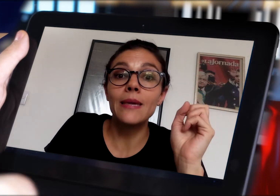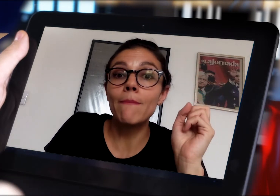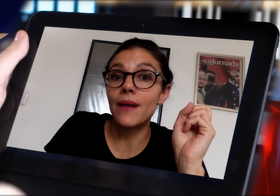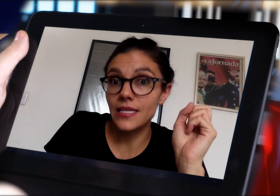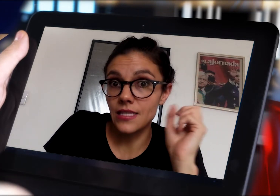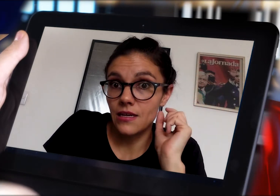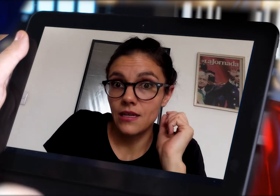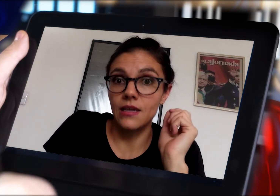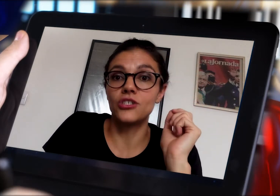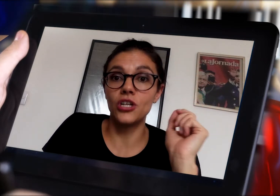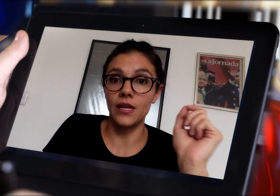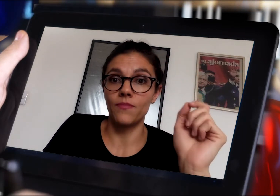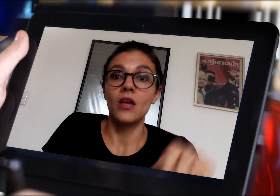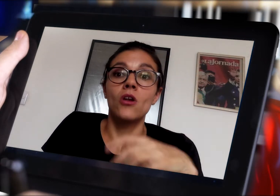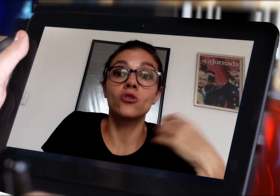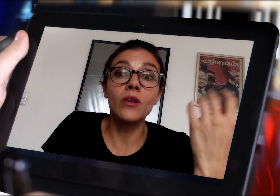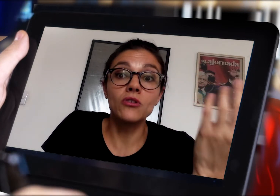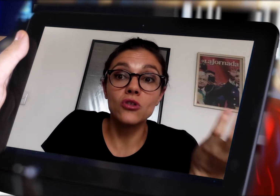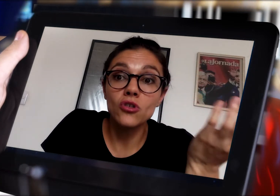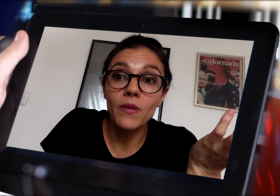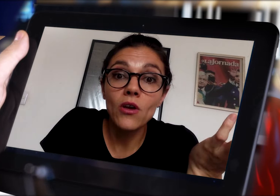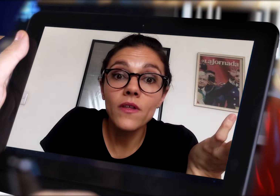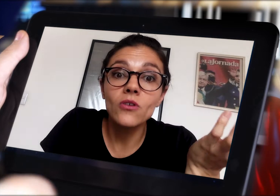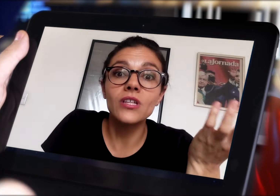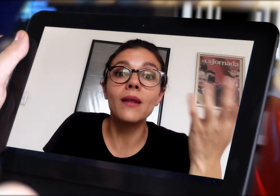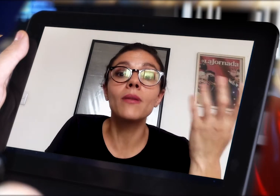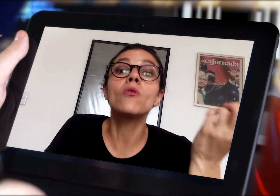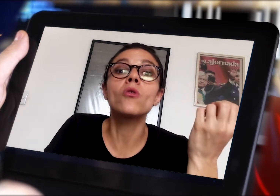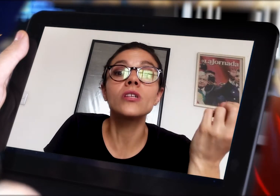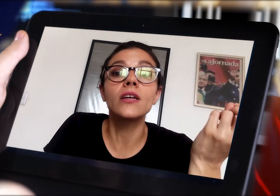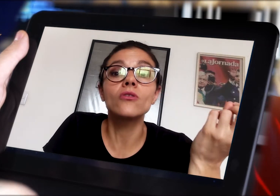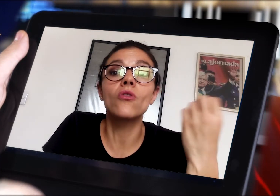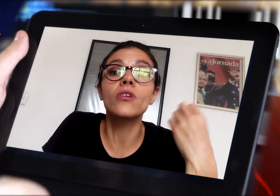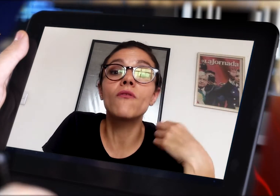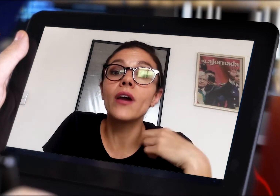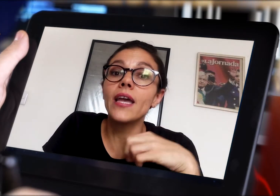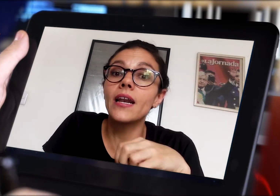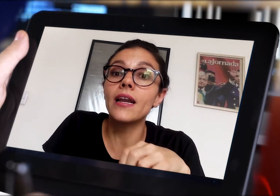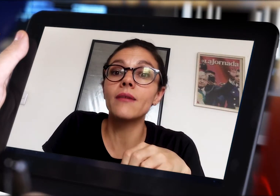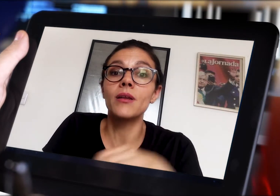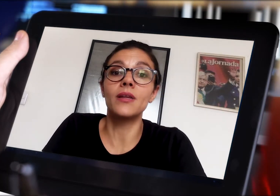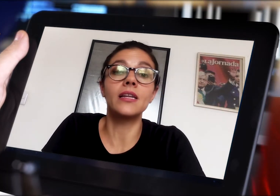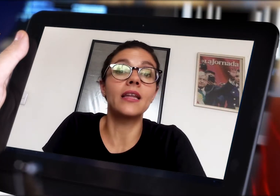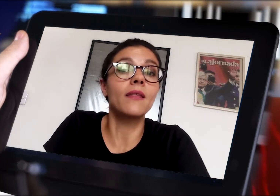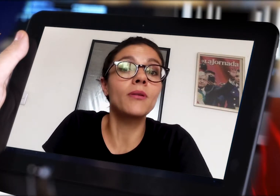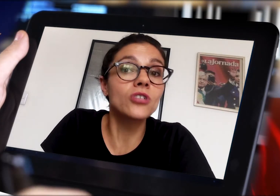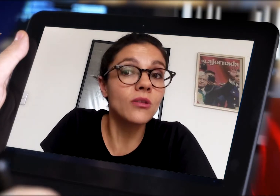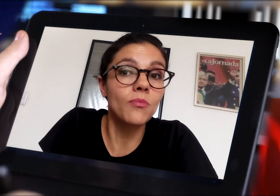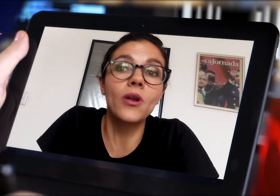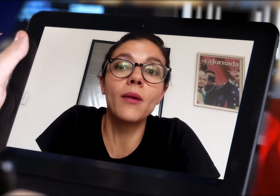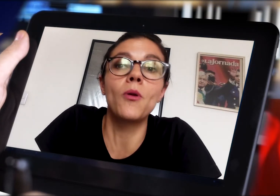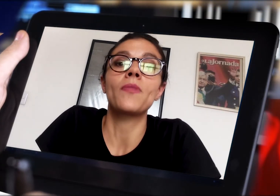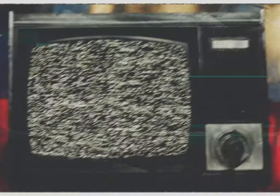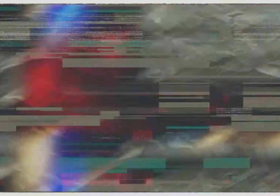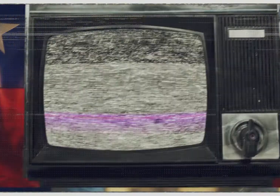prensa impresa en Chile. Los dueños de estos periódicos tienen vínculos directos con quien fue el régimen militar de Pinochet.